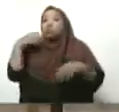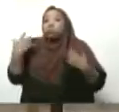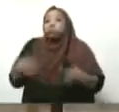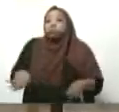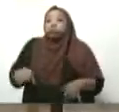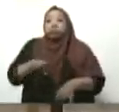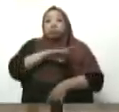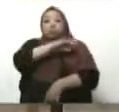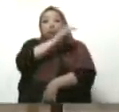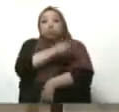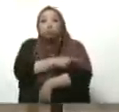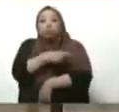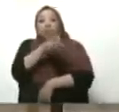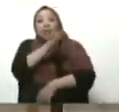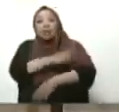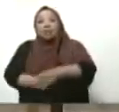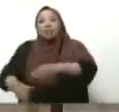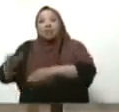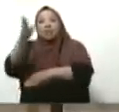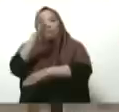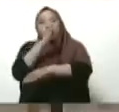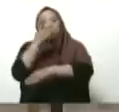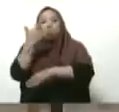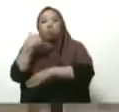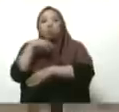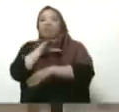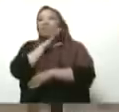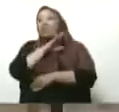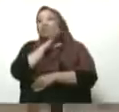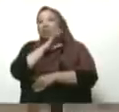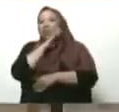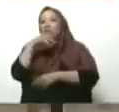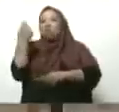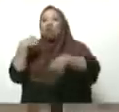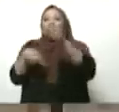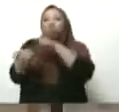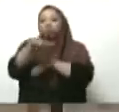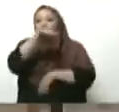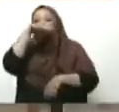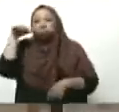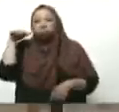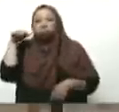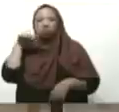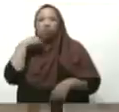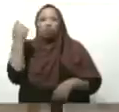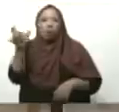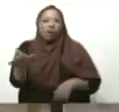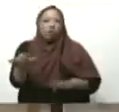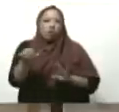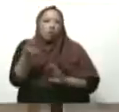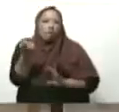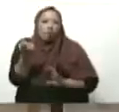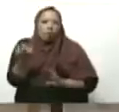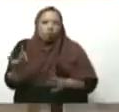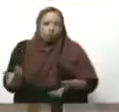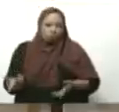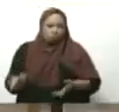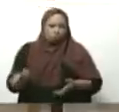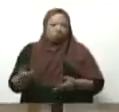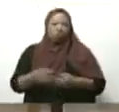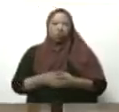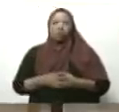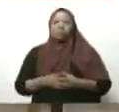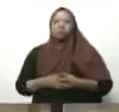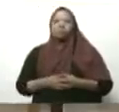orgánicos terminales de de drogadicción pudiéramos decir que están a punto o